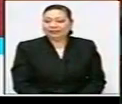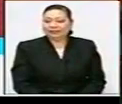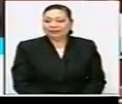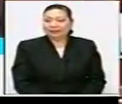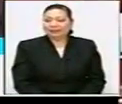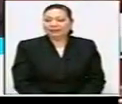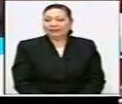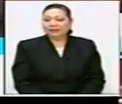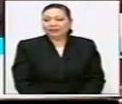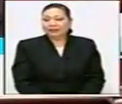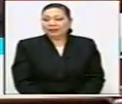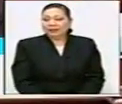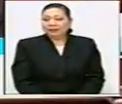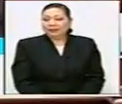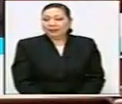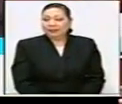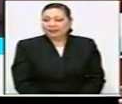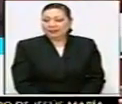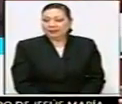congresista Carlos Tubino.